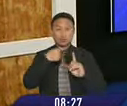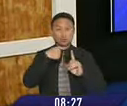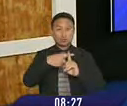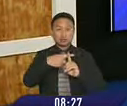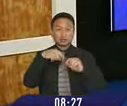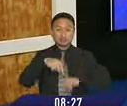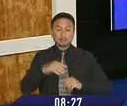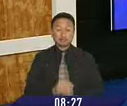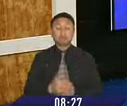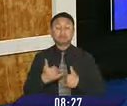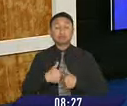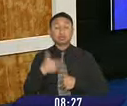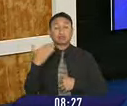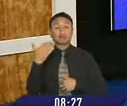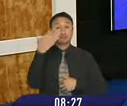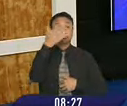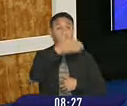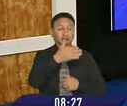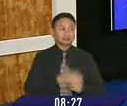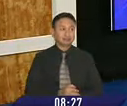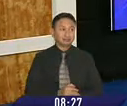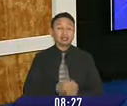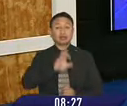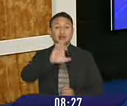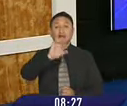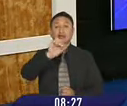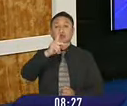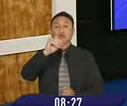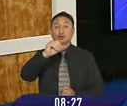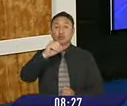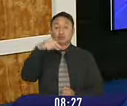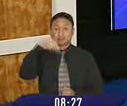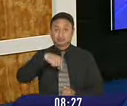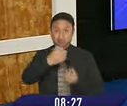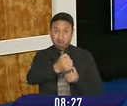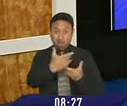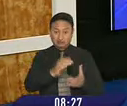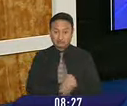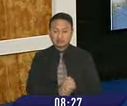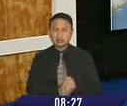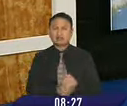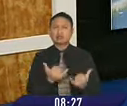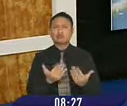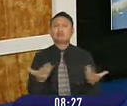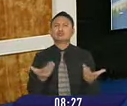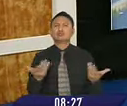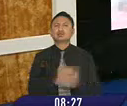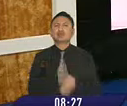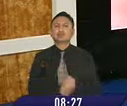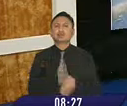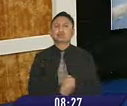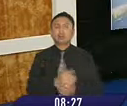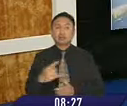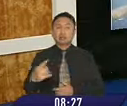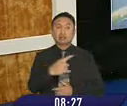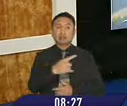positivas. Vamos con Don Topo de la información. Don Topo, ¿dónde anda usted, ah? ¿Eh? En la Magdalena, ¿qué hace subido en un auto,